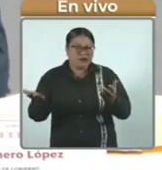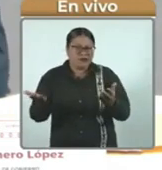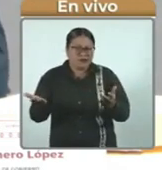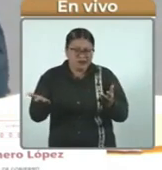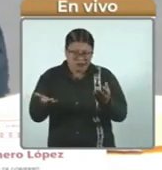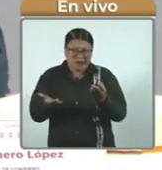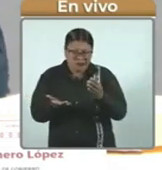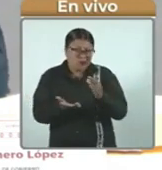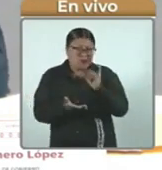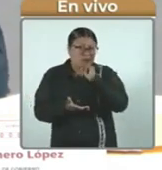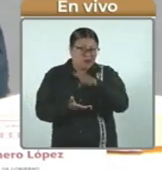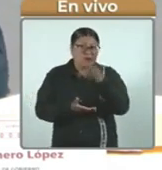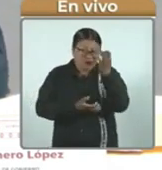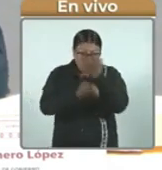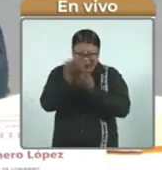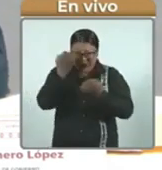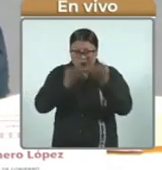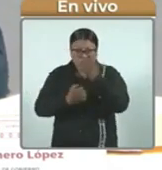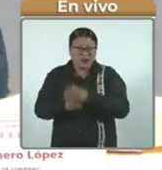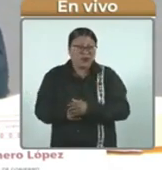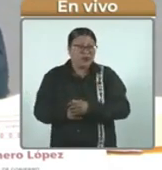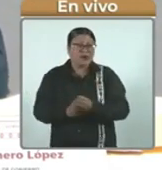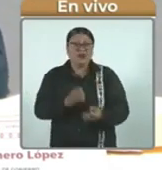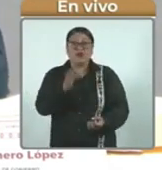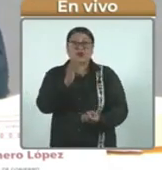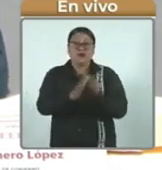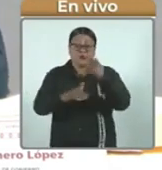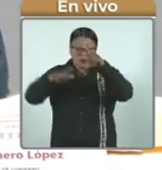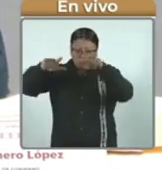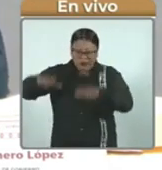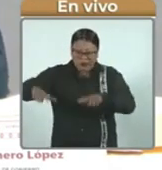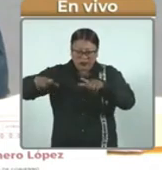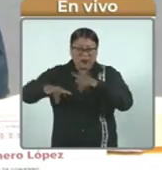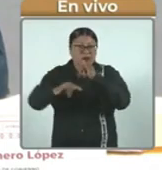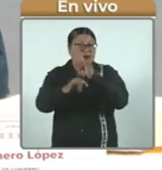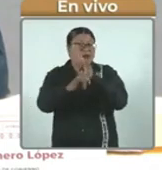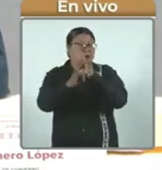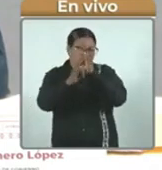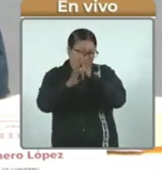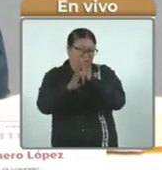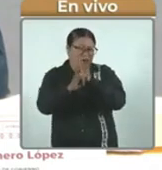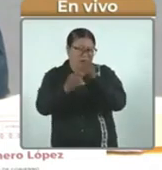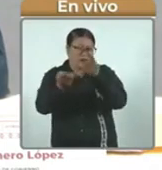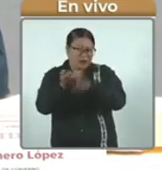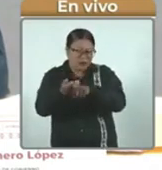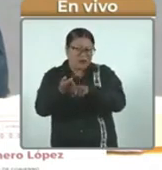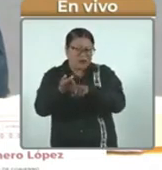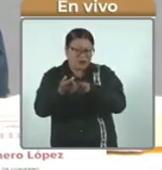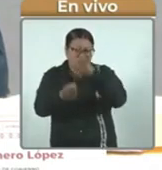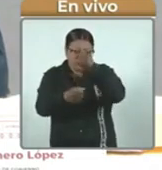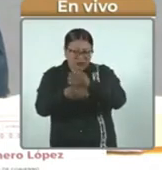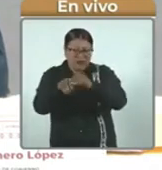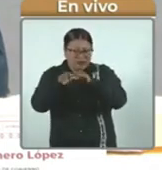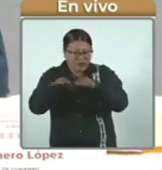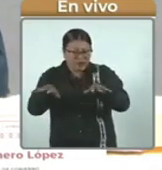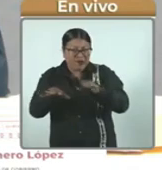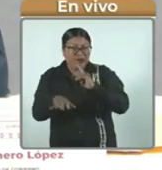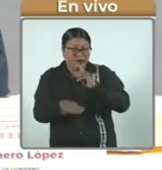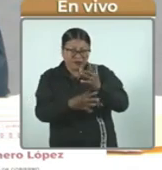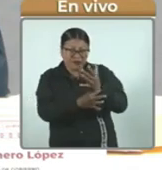ser evaluados. Se va a crear una nueva plataforma de información digital, ya lo anunció la